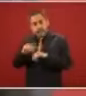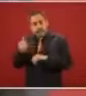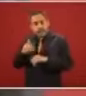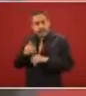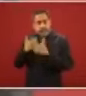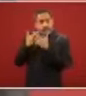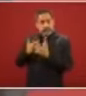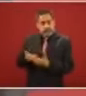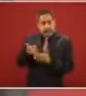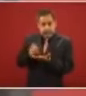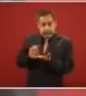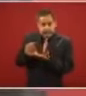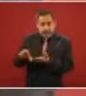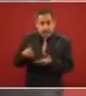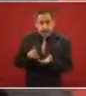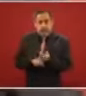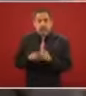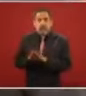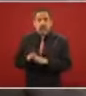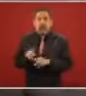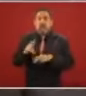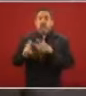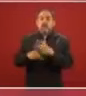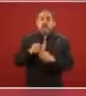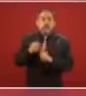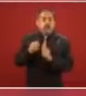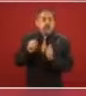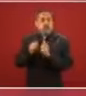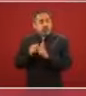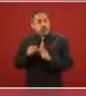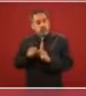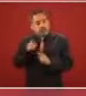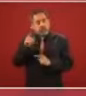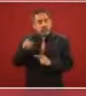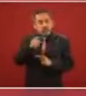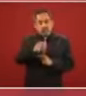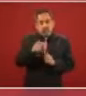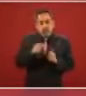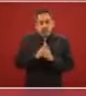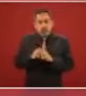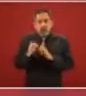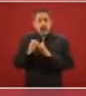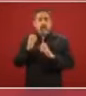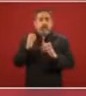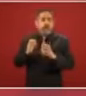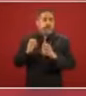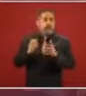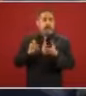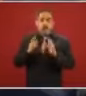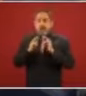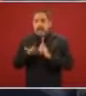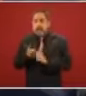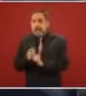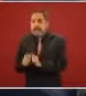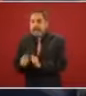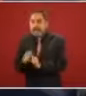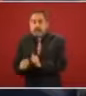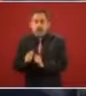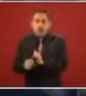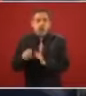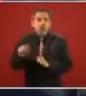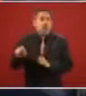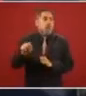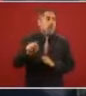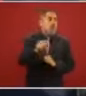los recursos tienen que entregarse todavía con camionetas de valores que van a llevar efectivo a